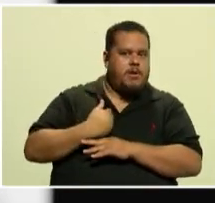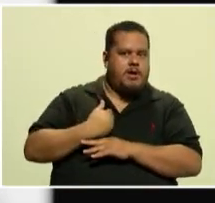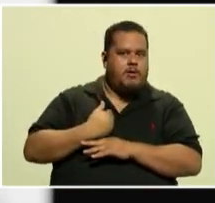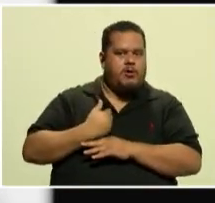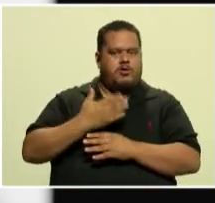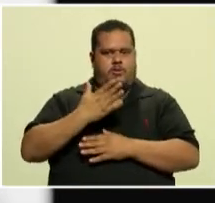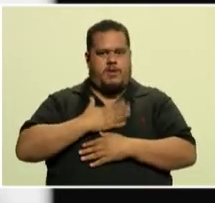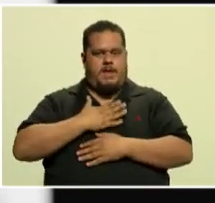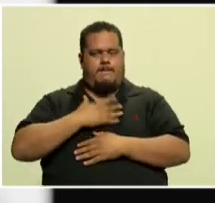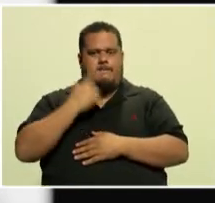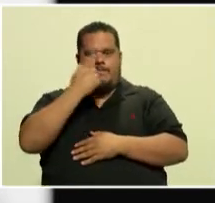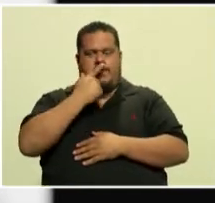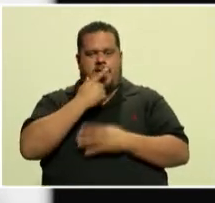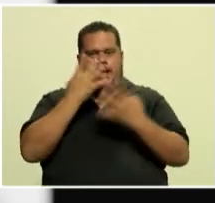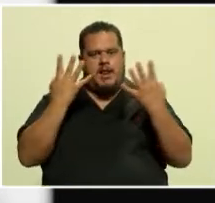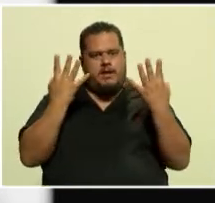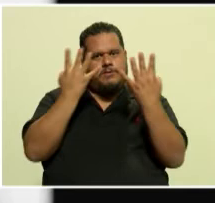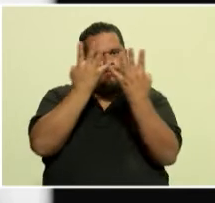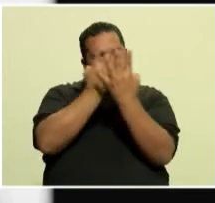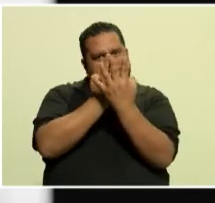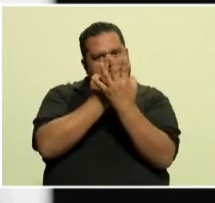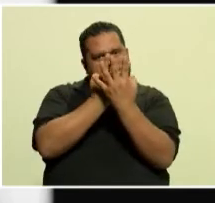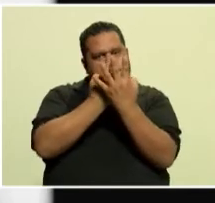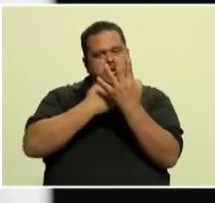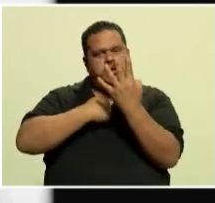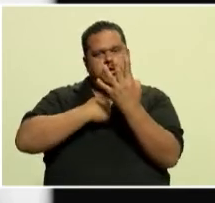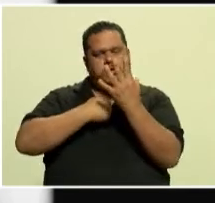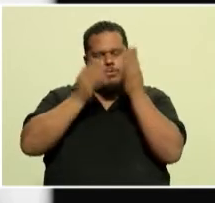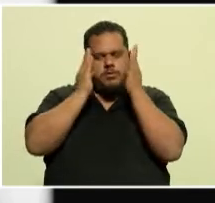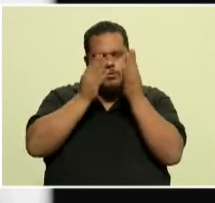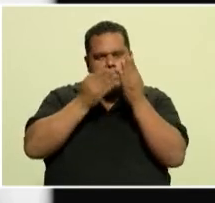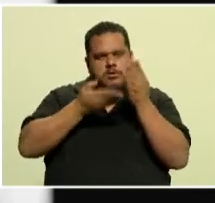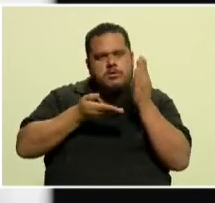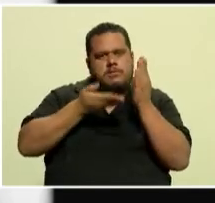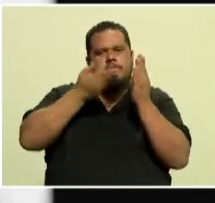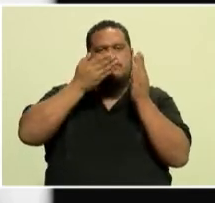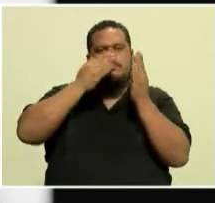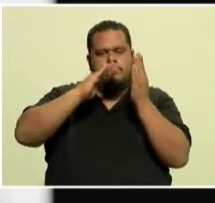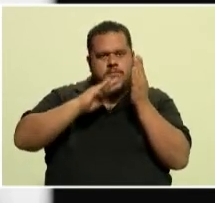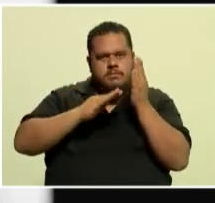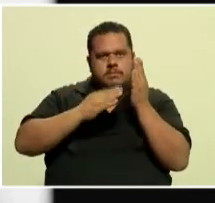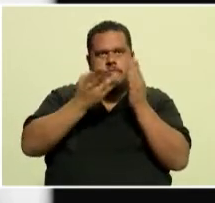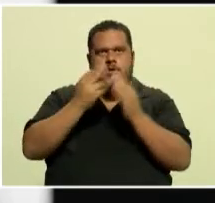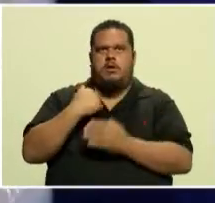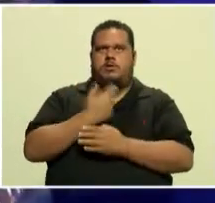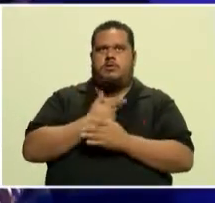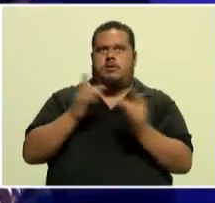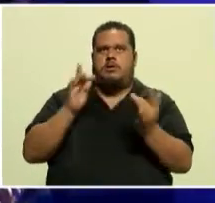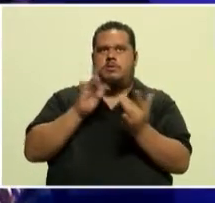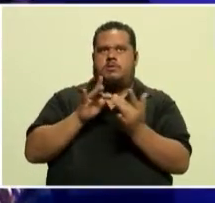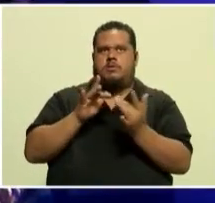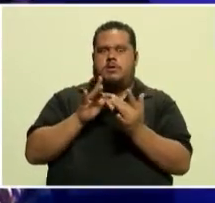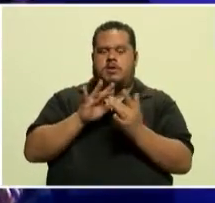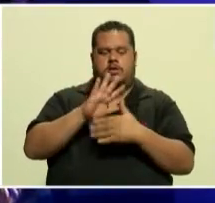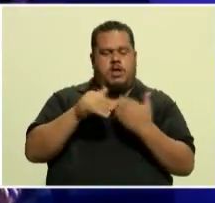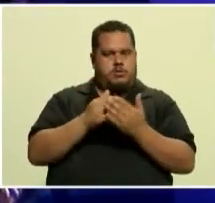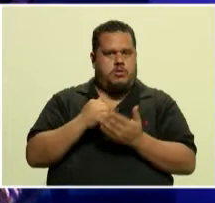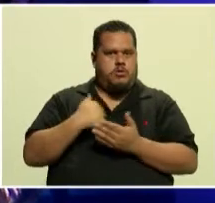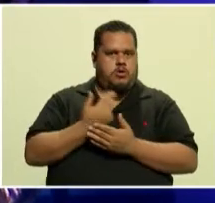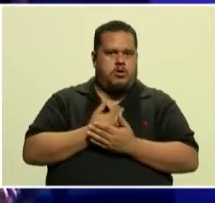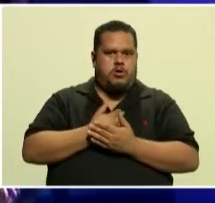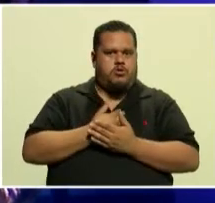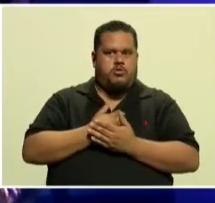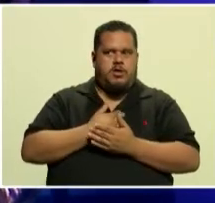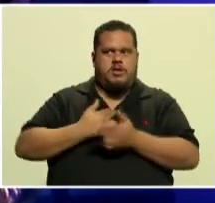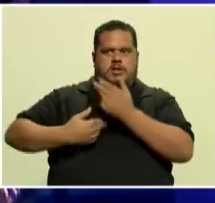misma, y me concentro en respirar, porque yo creo que nosotros estamos conectados a todos nuestros ancestros y